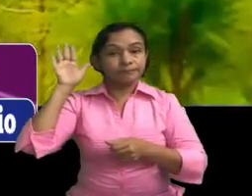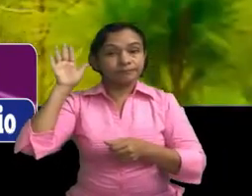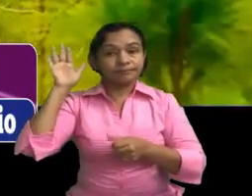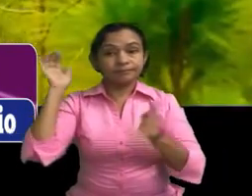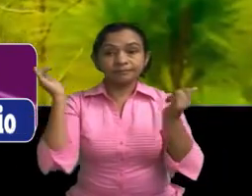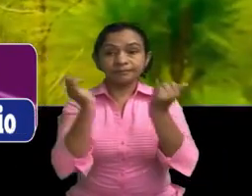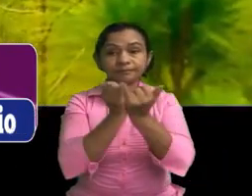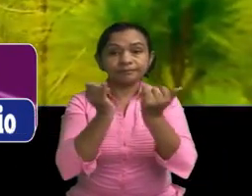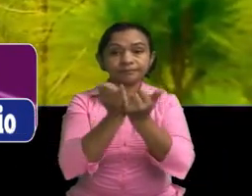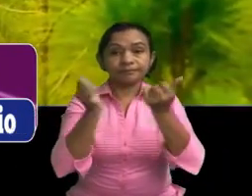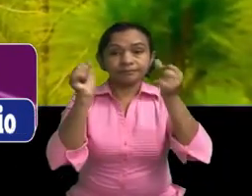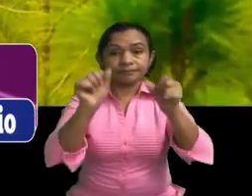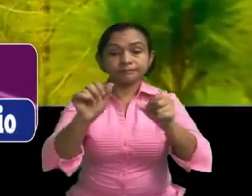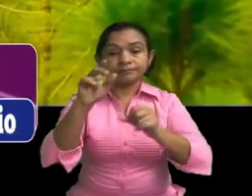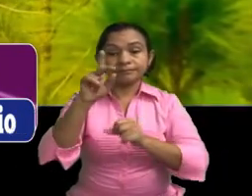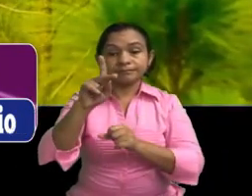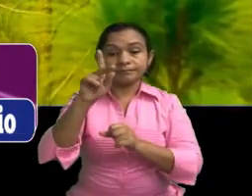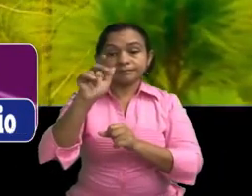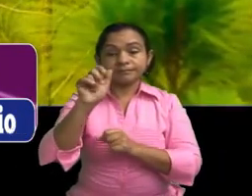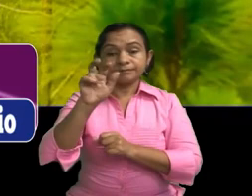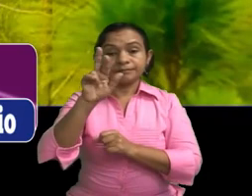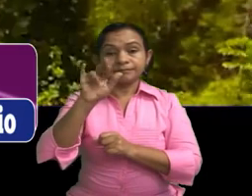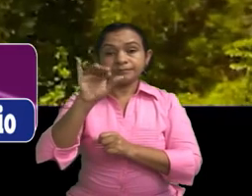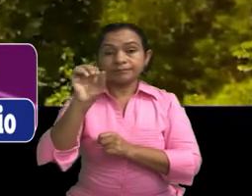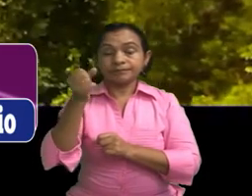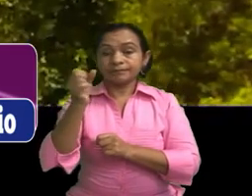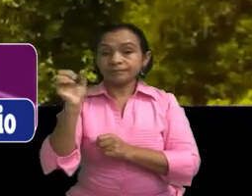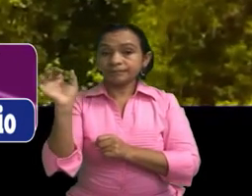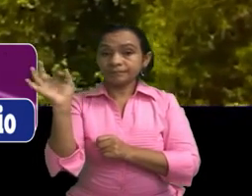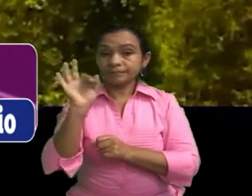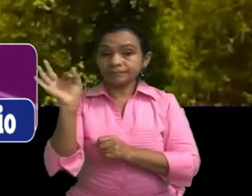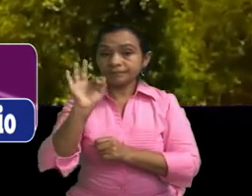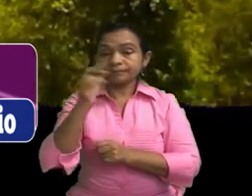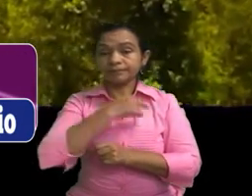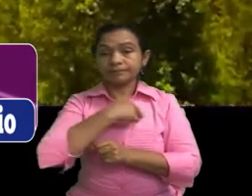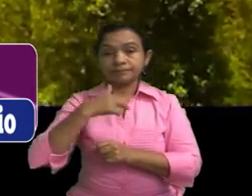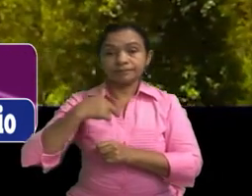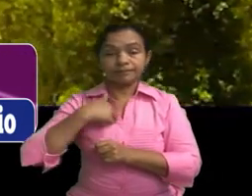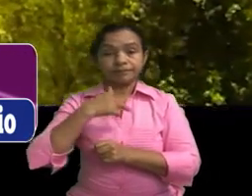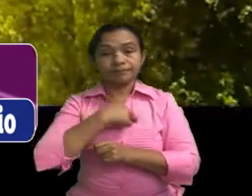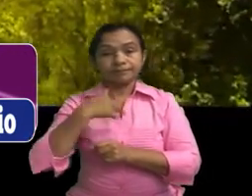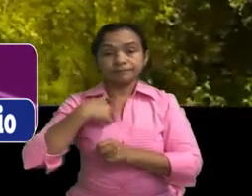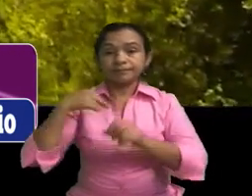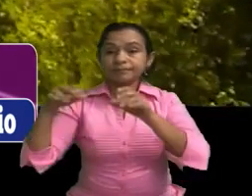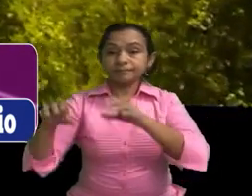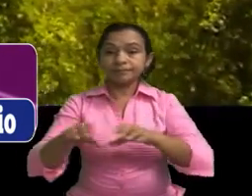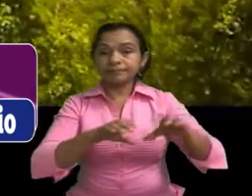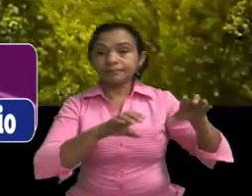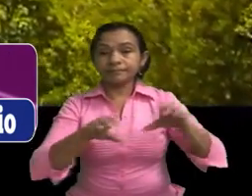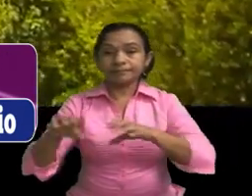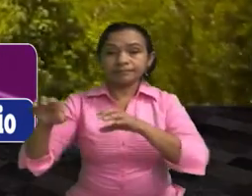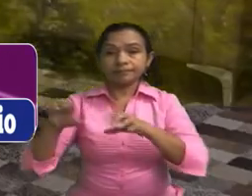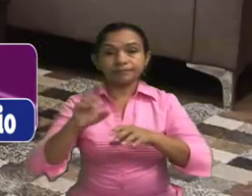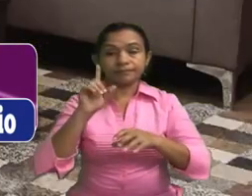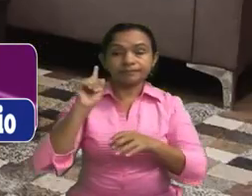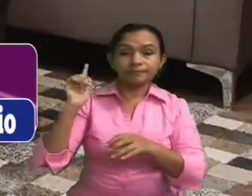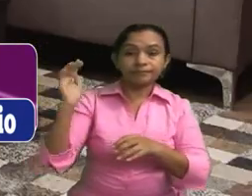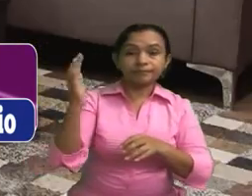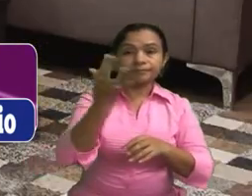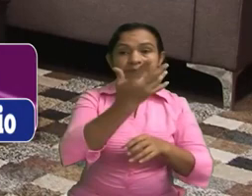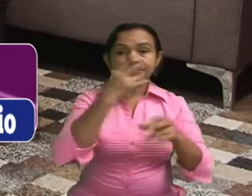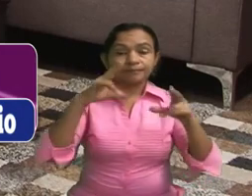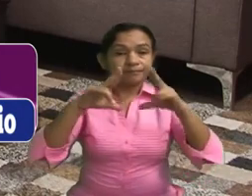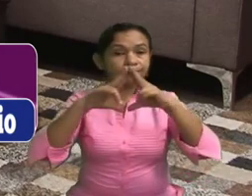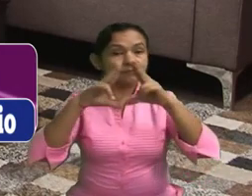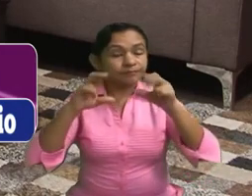igual que en el Acuerdo de París, de manera que realizamos y desarrollamos acciones a nivel de todo el país, donde está